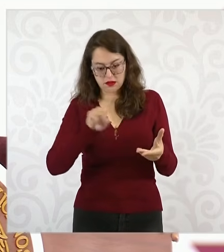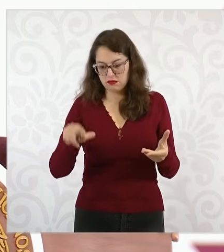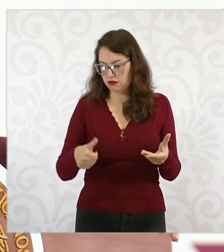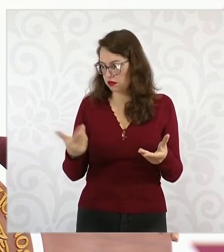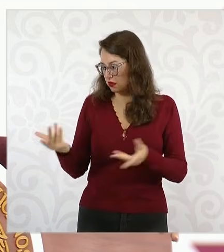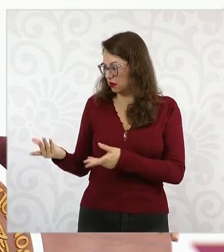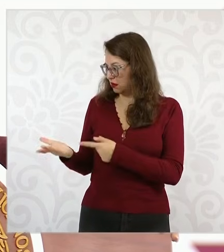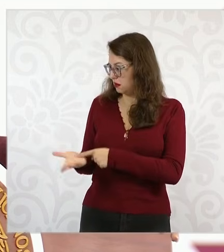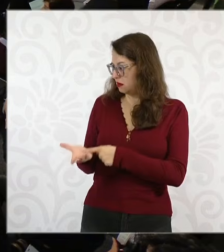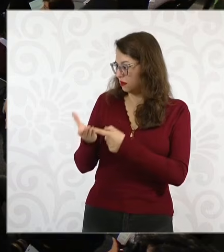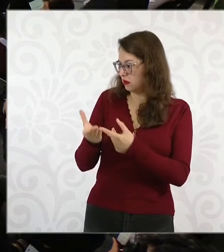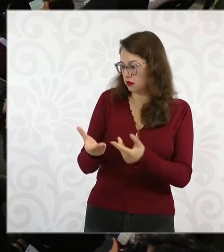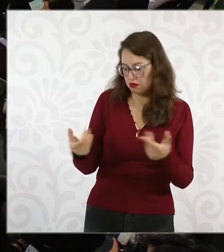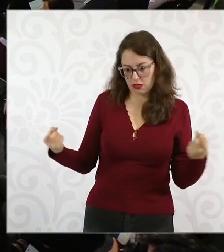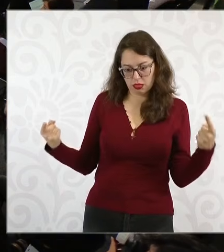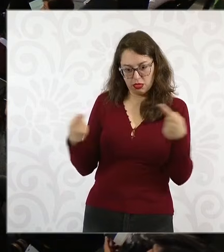ahora?